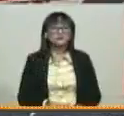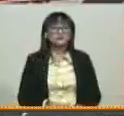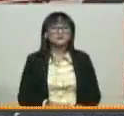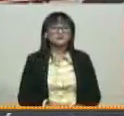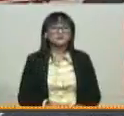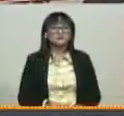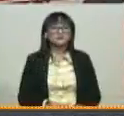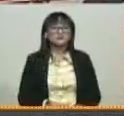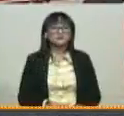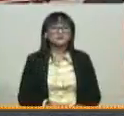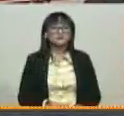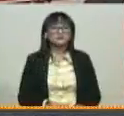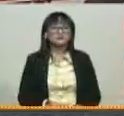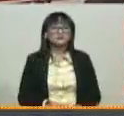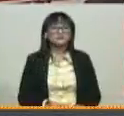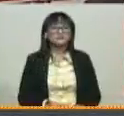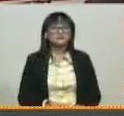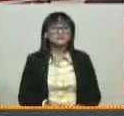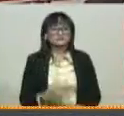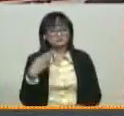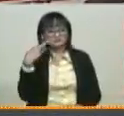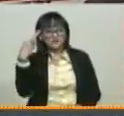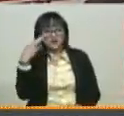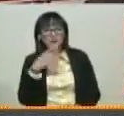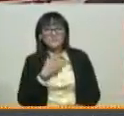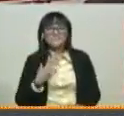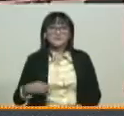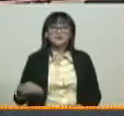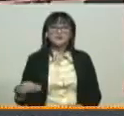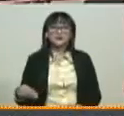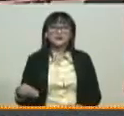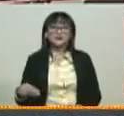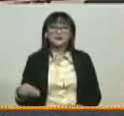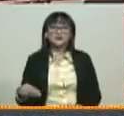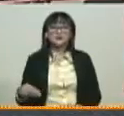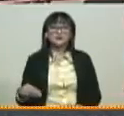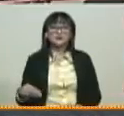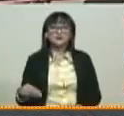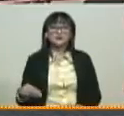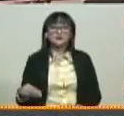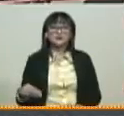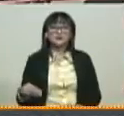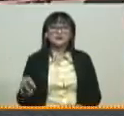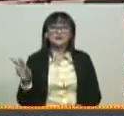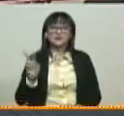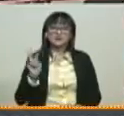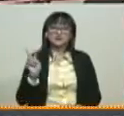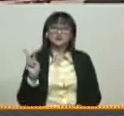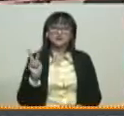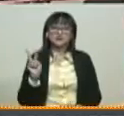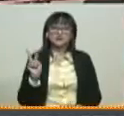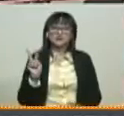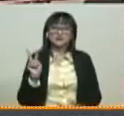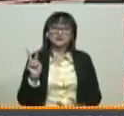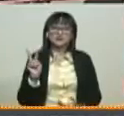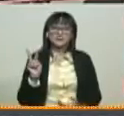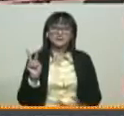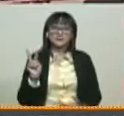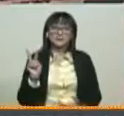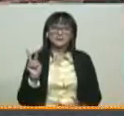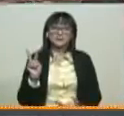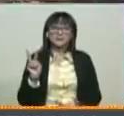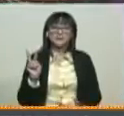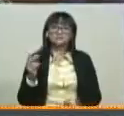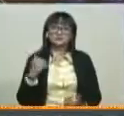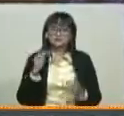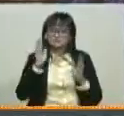que una vez que ustedes me elijan presidente de la República Bolivariana de Venezuela, me